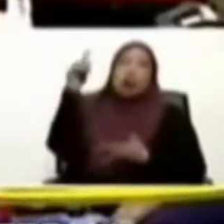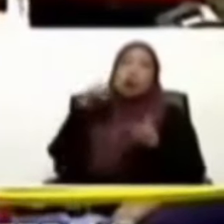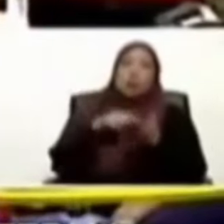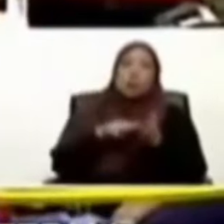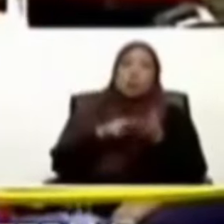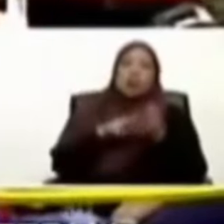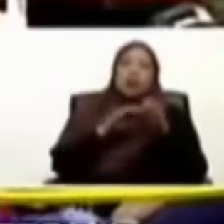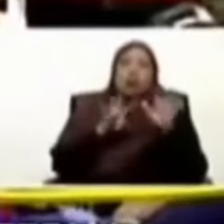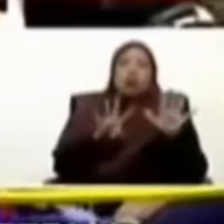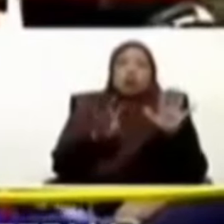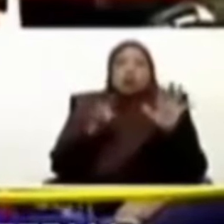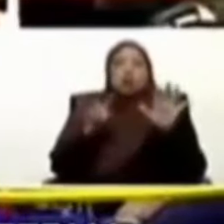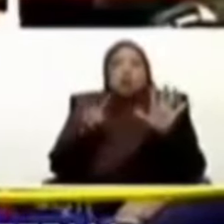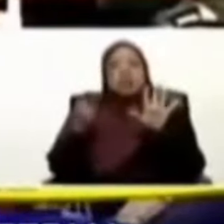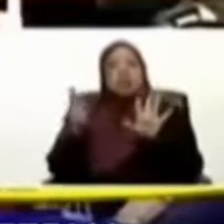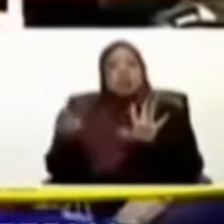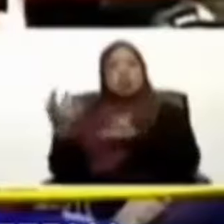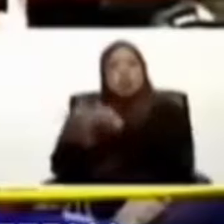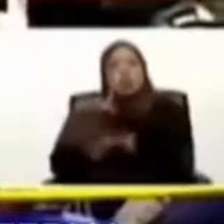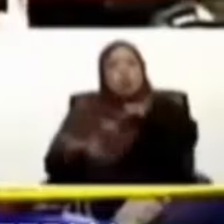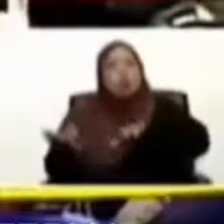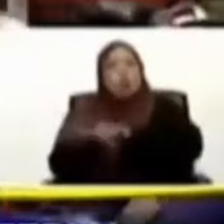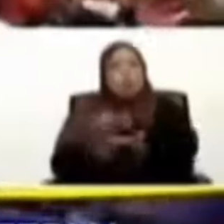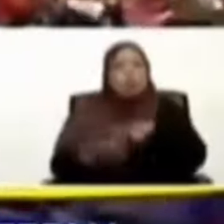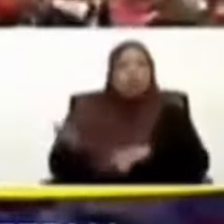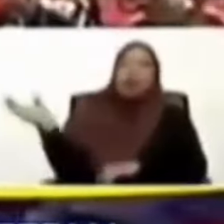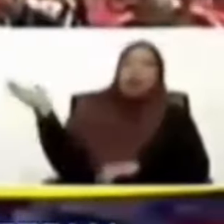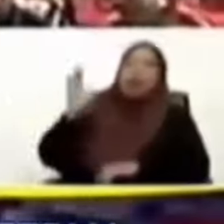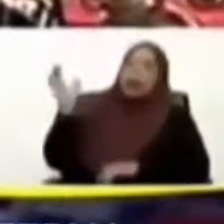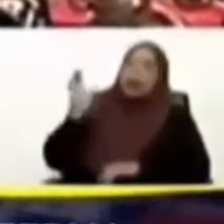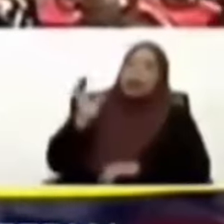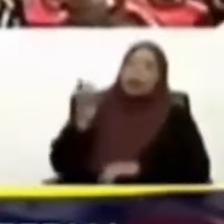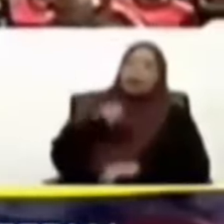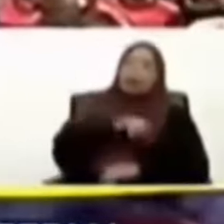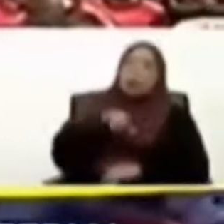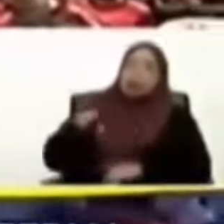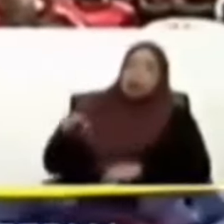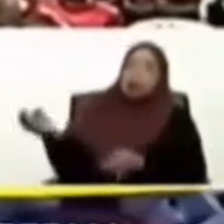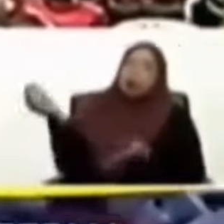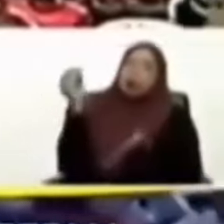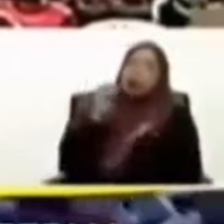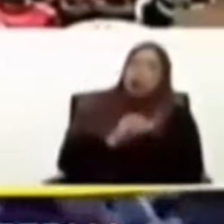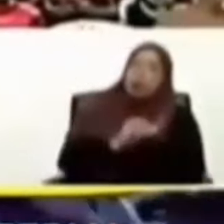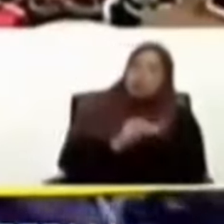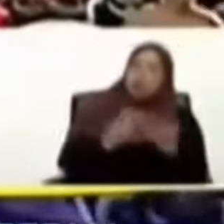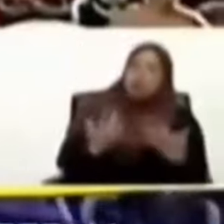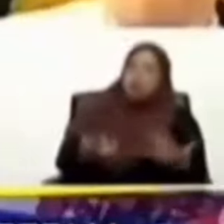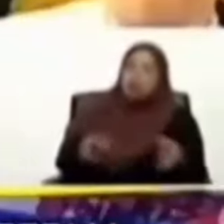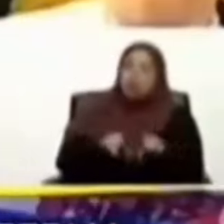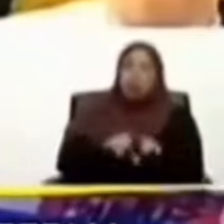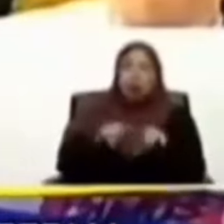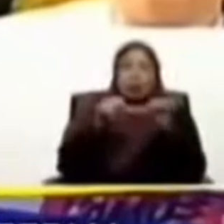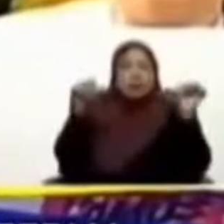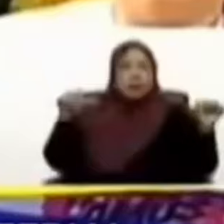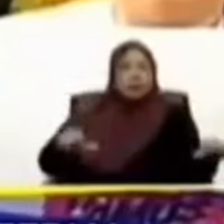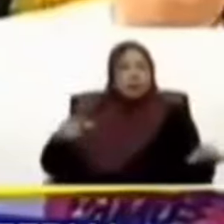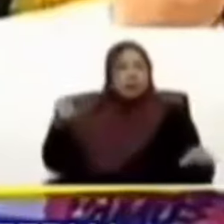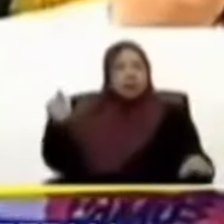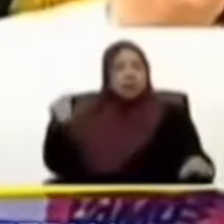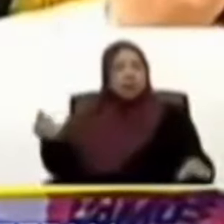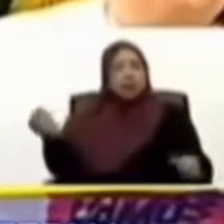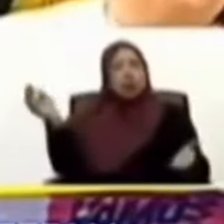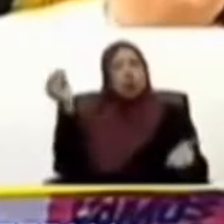cada parada. Su discurso, por lo general breves, se centra en la corrupción y la mala gestión del régimen de